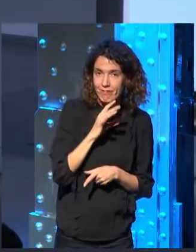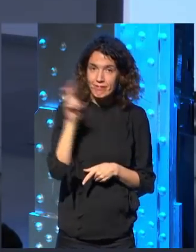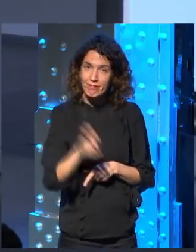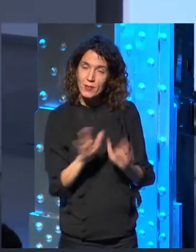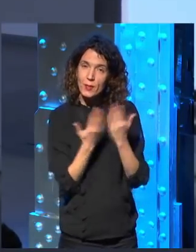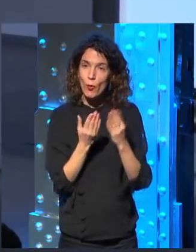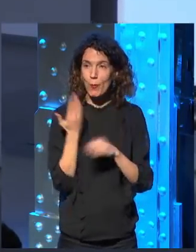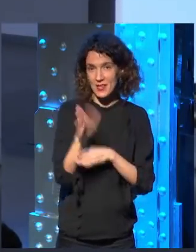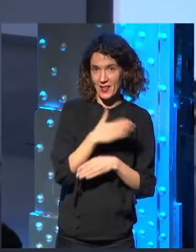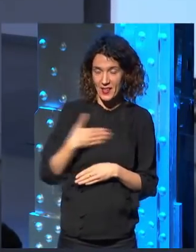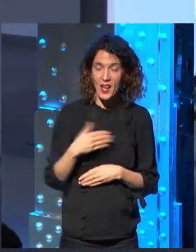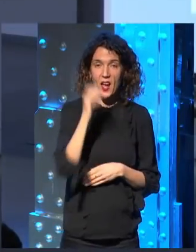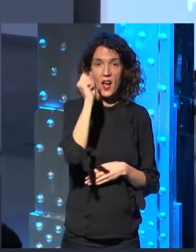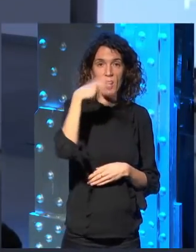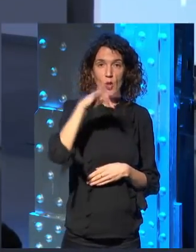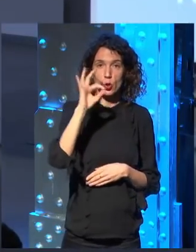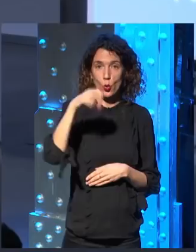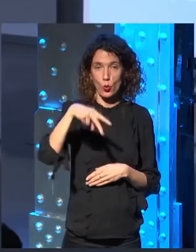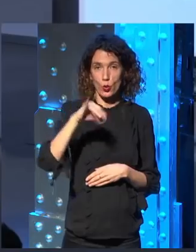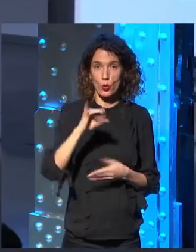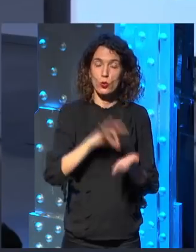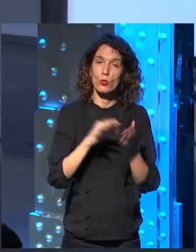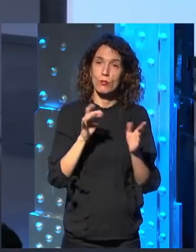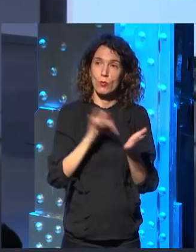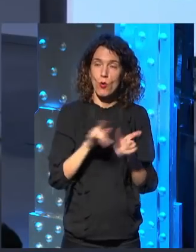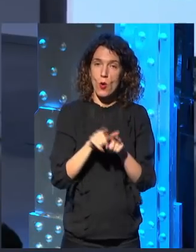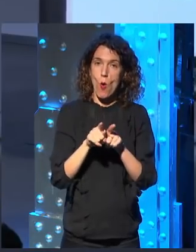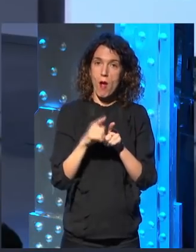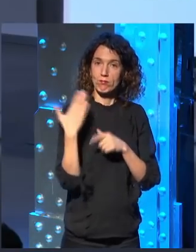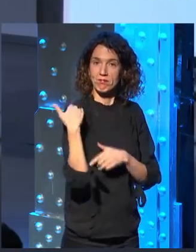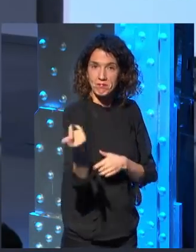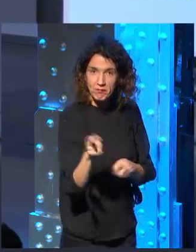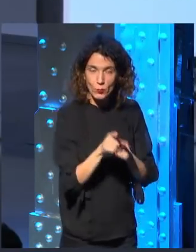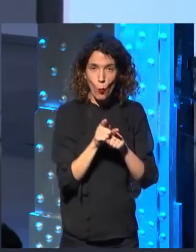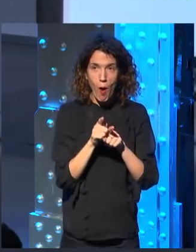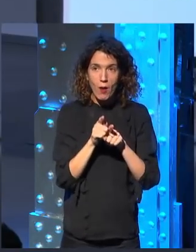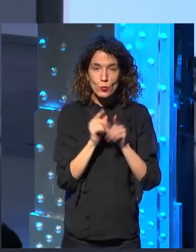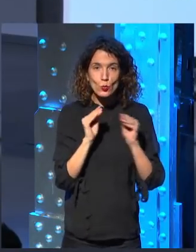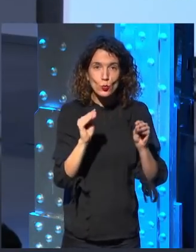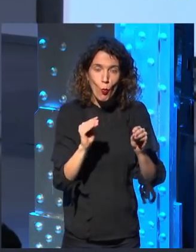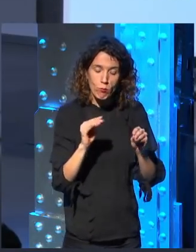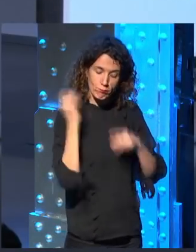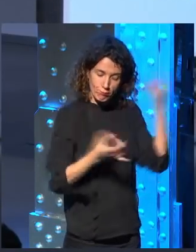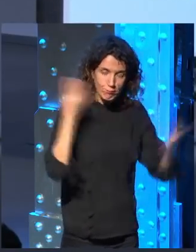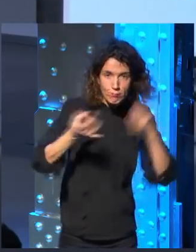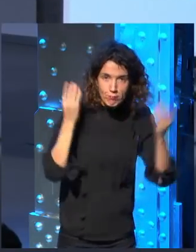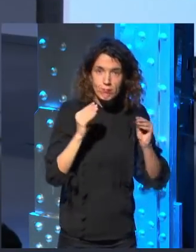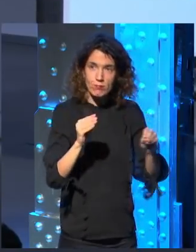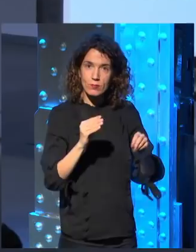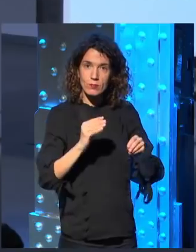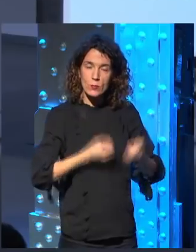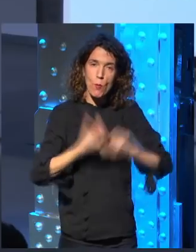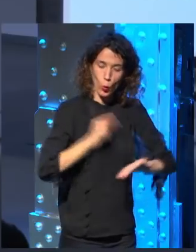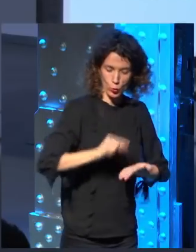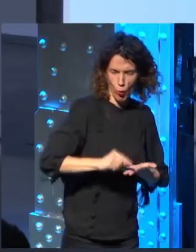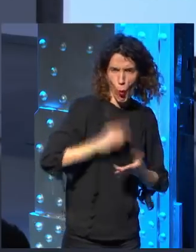libro. Antonio, sobre todo, haberse dejado llevar por un ímpetu creativo y un